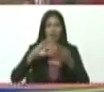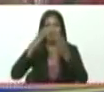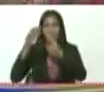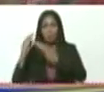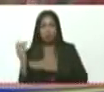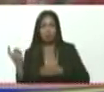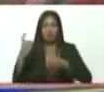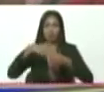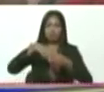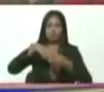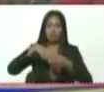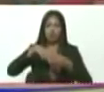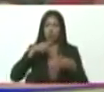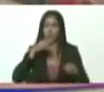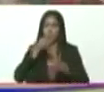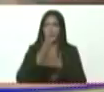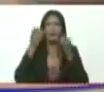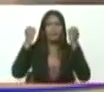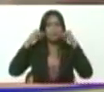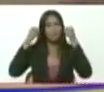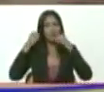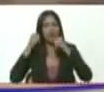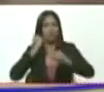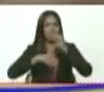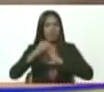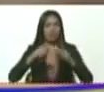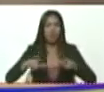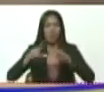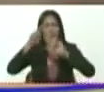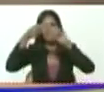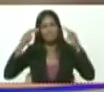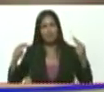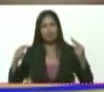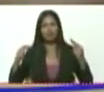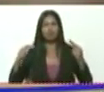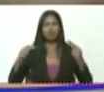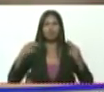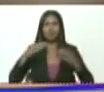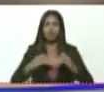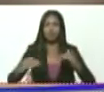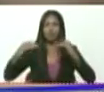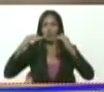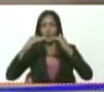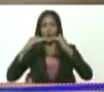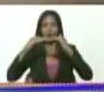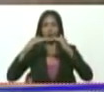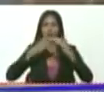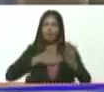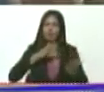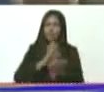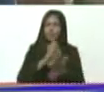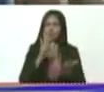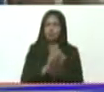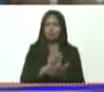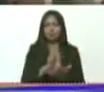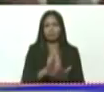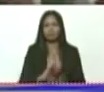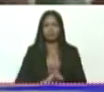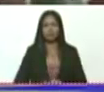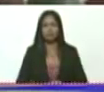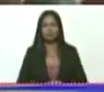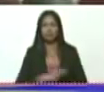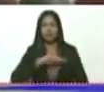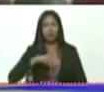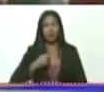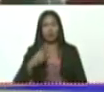del país. Vamos a prepararnos para defender la paz, la estabilidad, la tranquilidad de